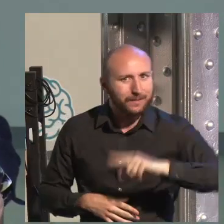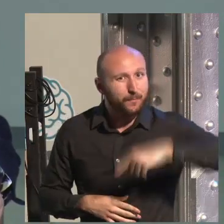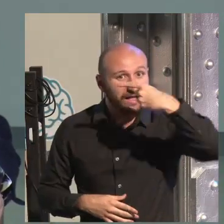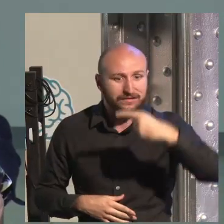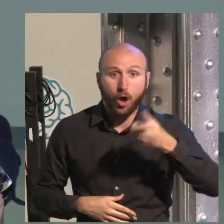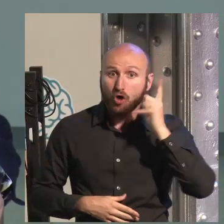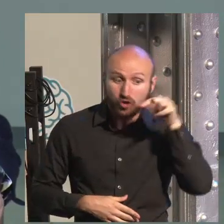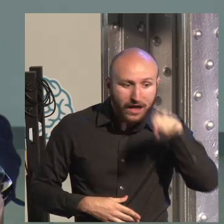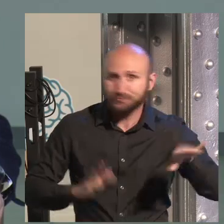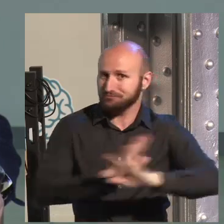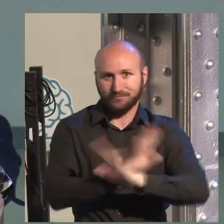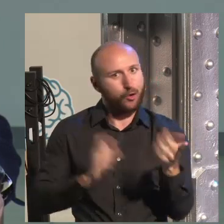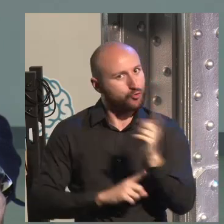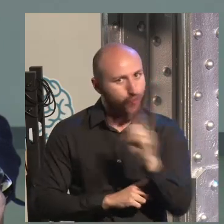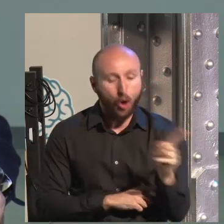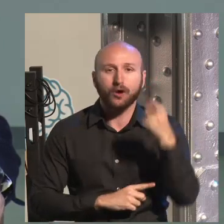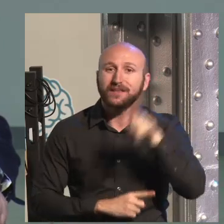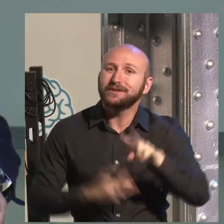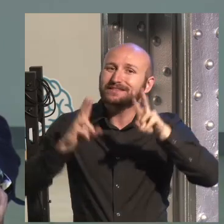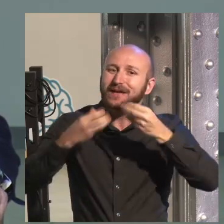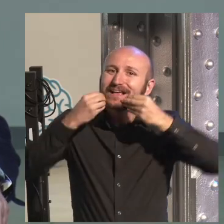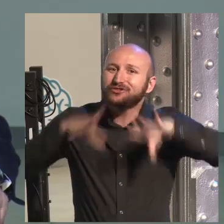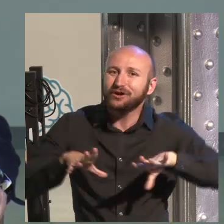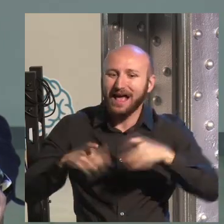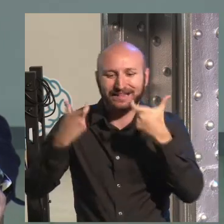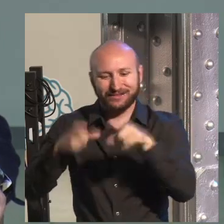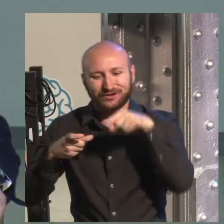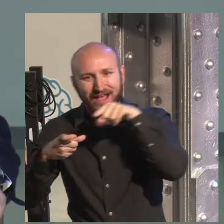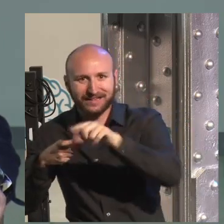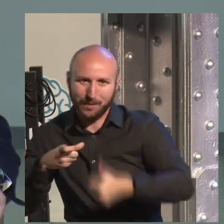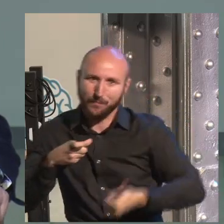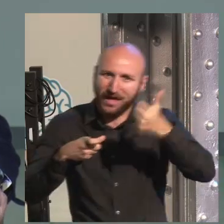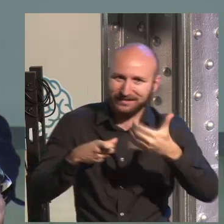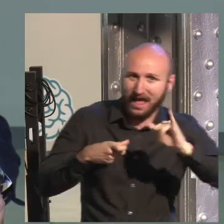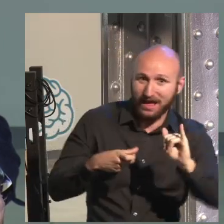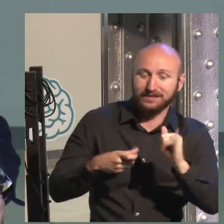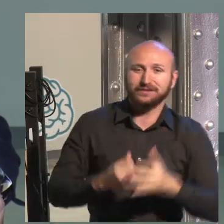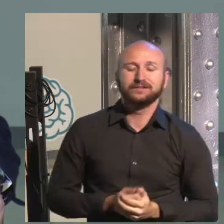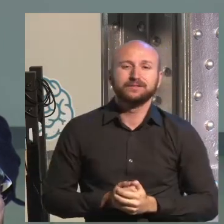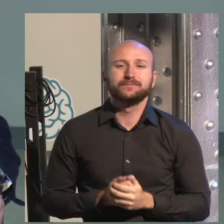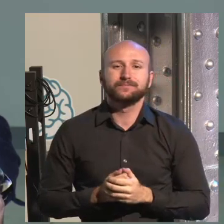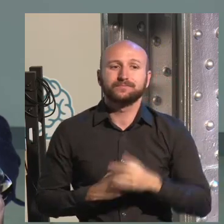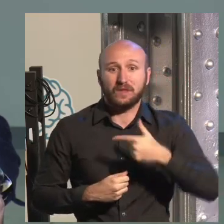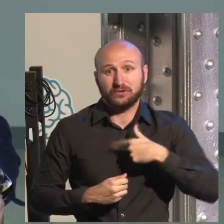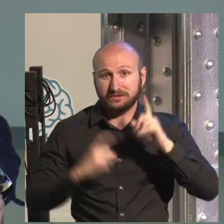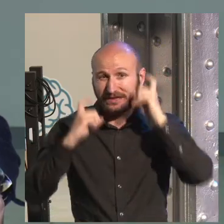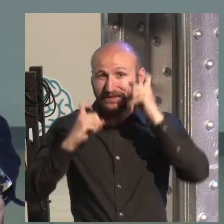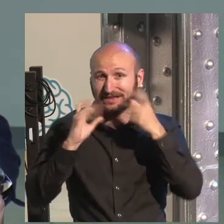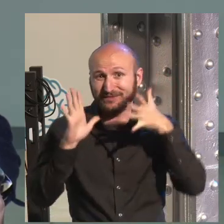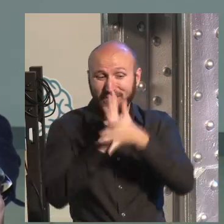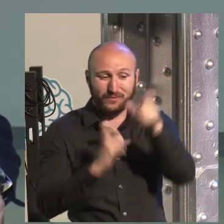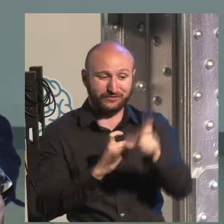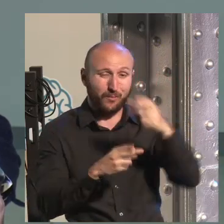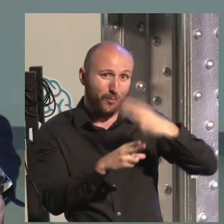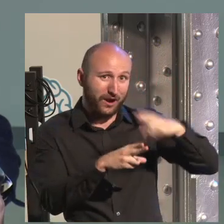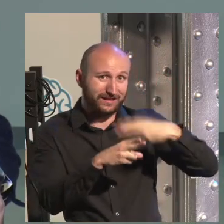más allá. Es que esto de las historias es el primer sector de la economía mundial. Y yo intento explicar a los políticos